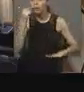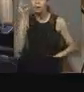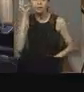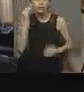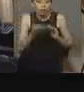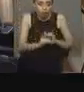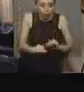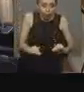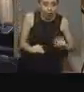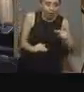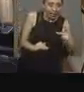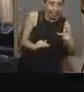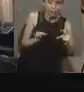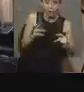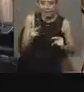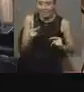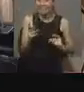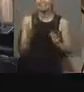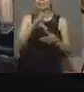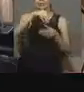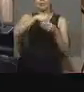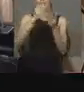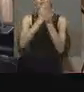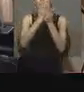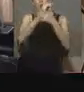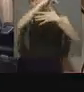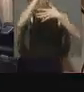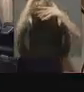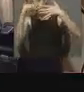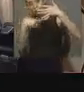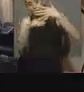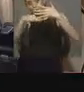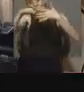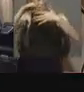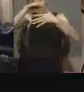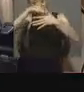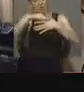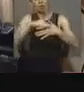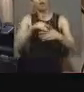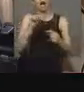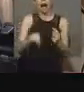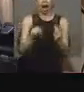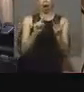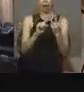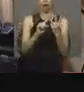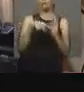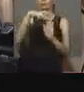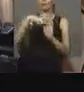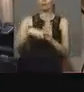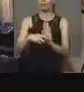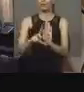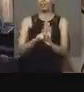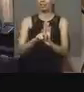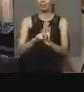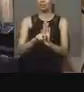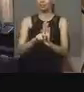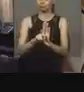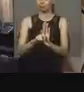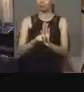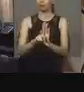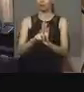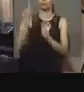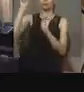preescolar en todo el sistema educativo. Y lo hacemos también hoy día con este proyecto de ley, en donde aquí